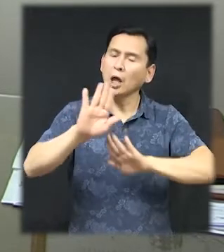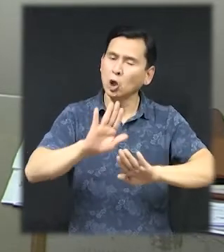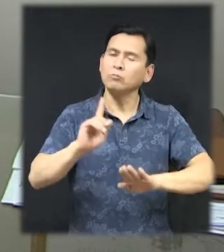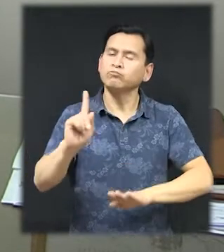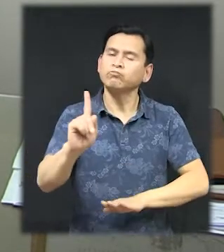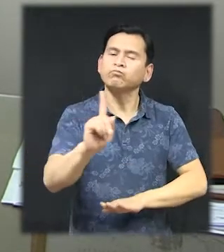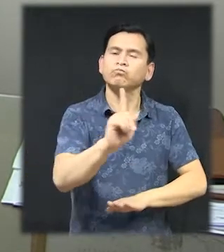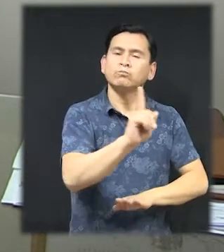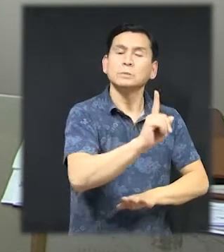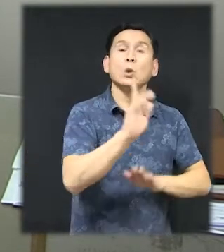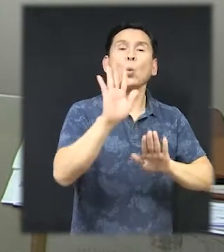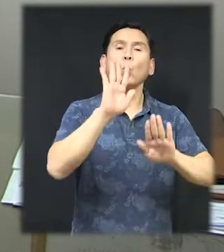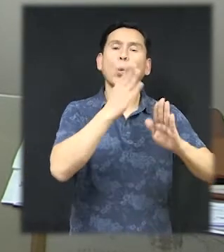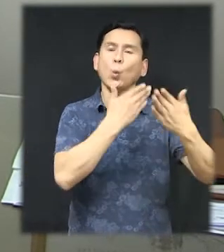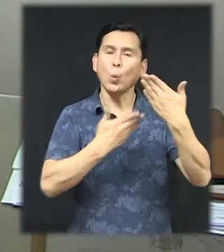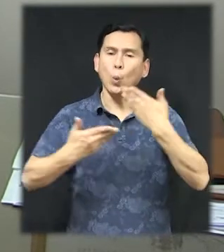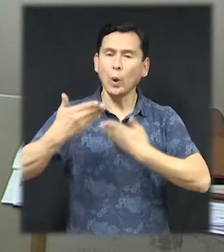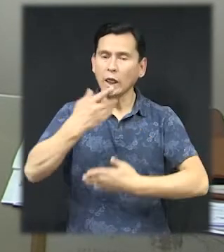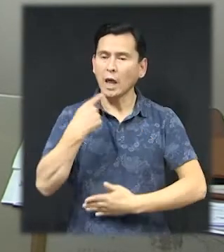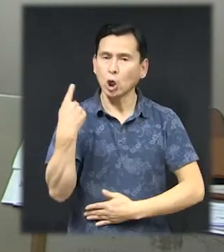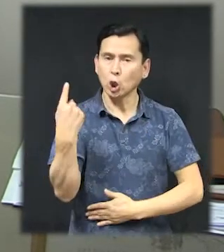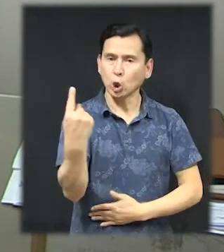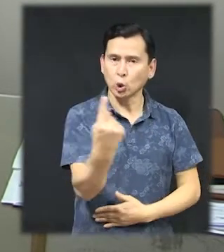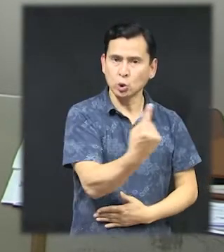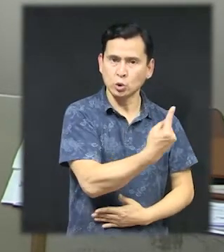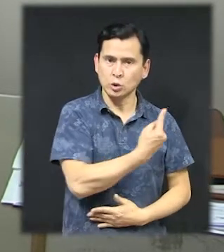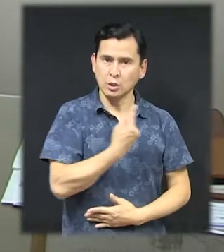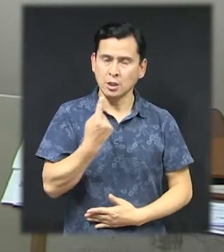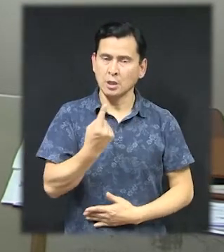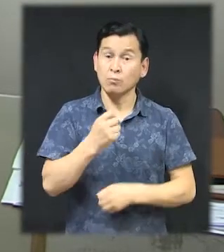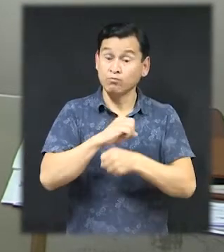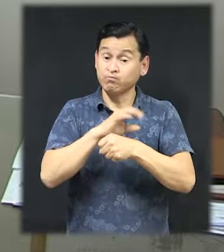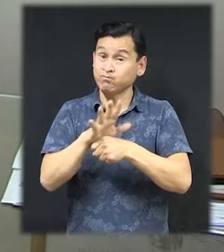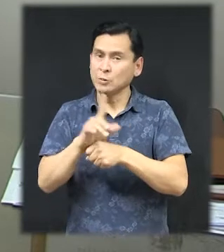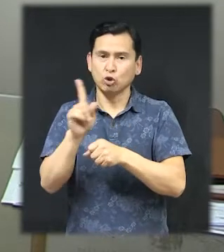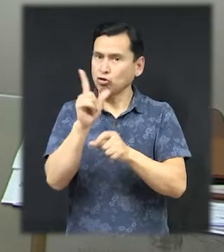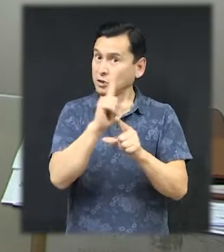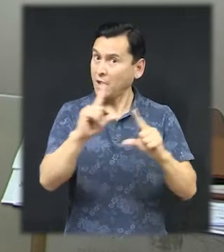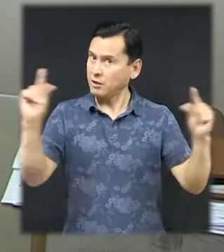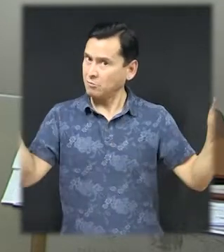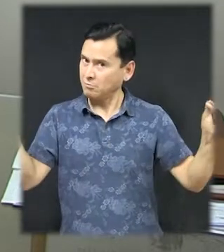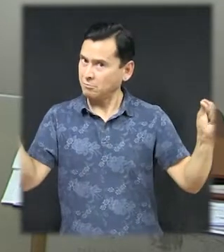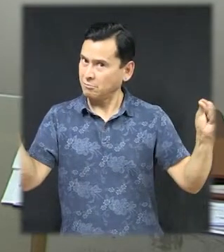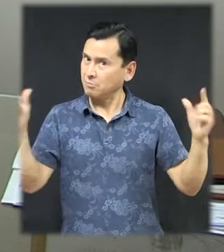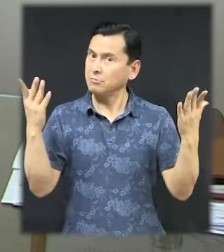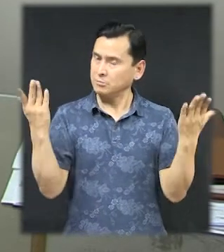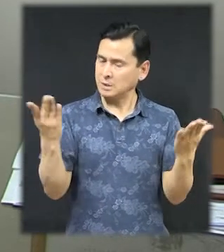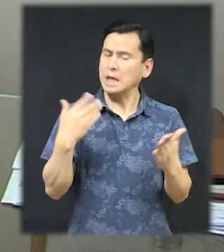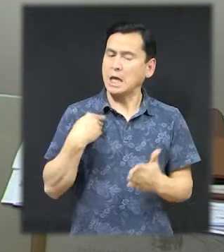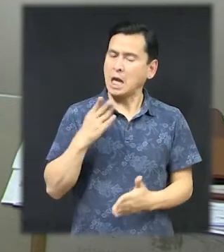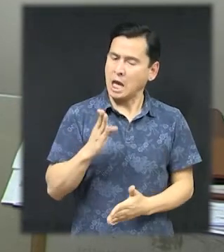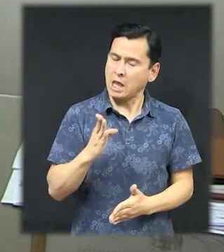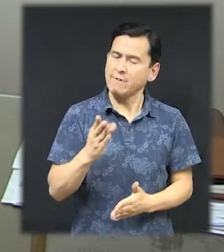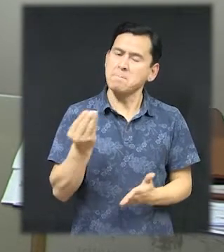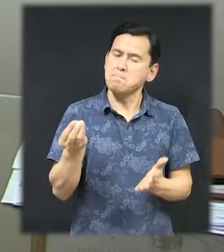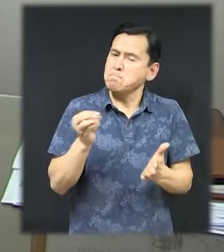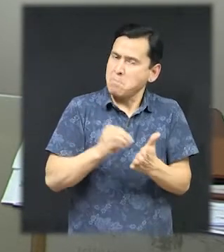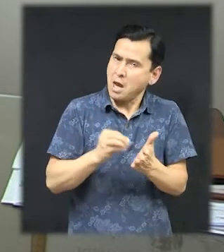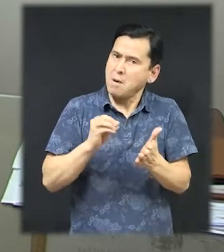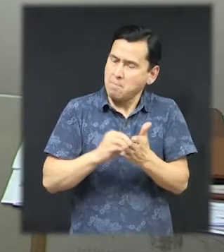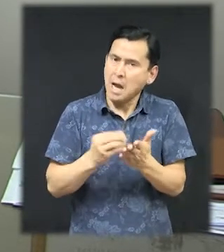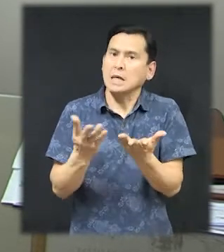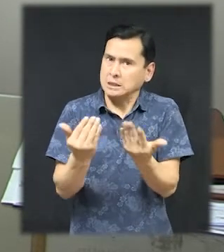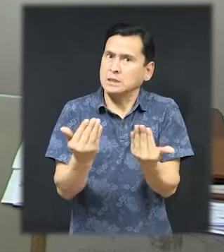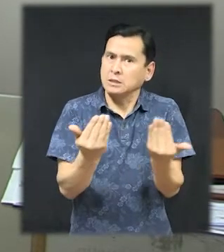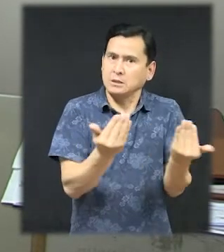el cuidarnos en el contexto de pandemia, porque la pandemia no se ha ido, como ustedes ven, cada vez más presente y más demandante, sobre